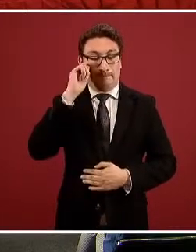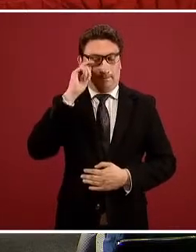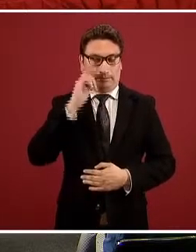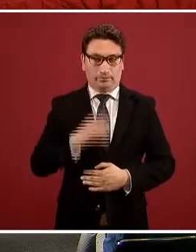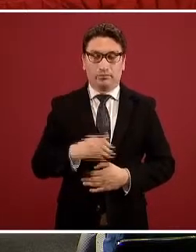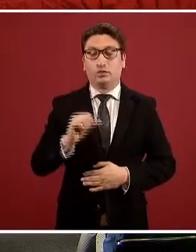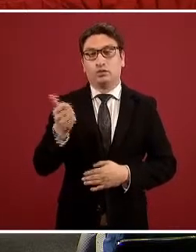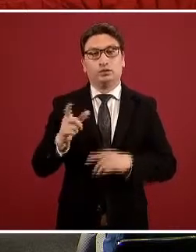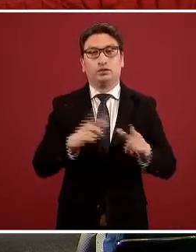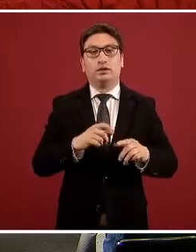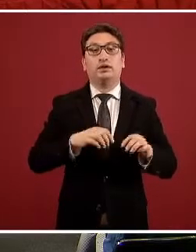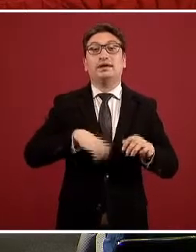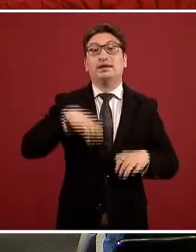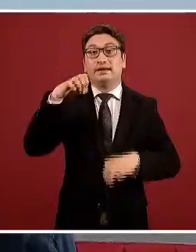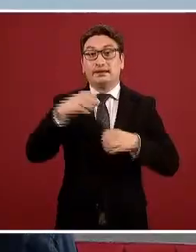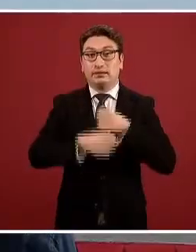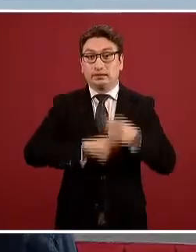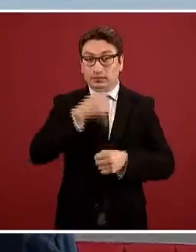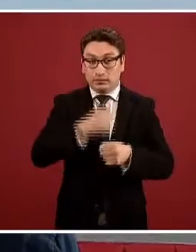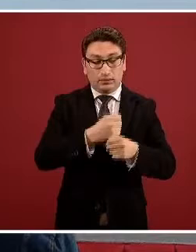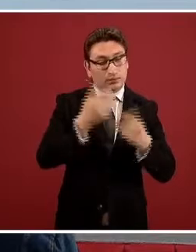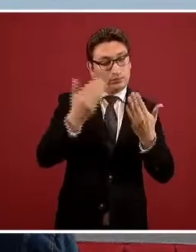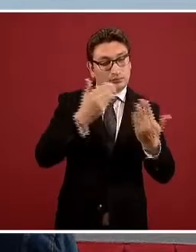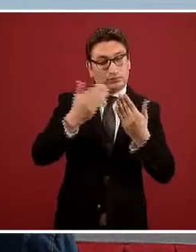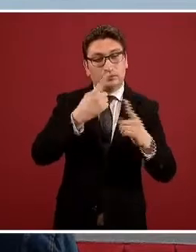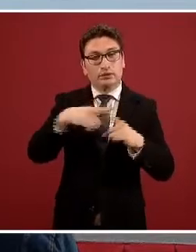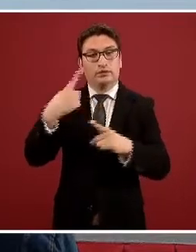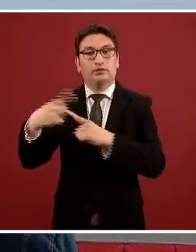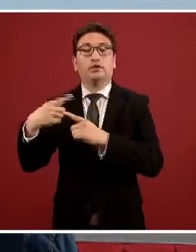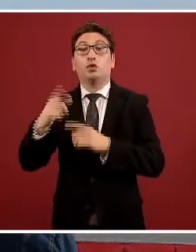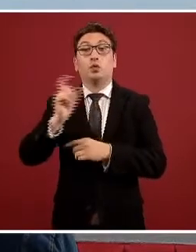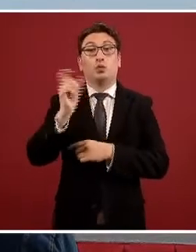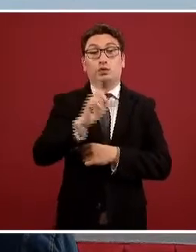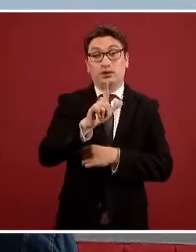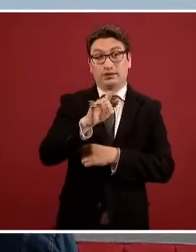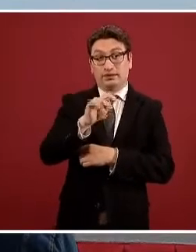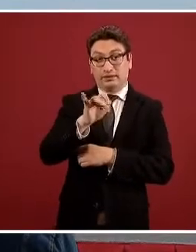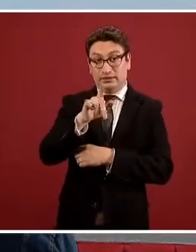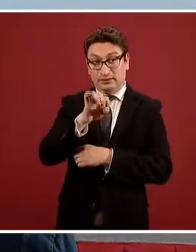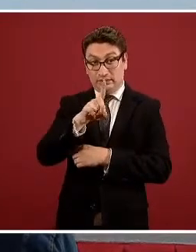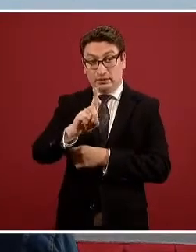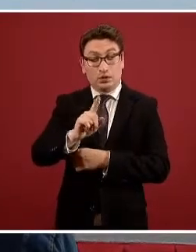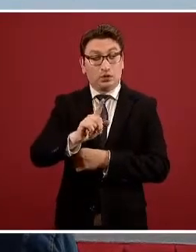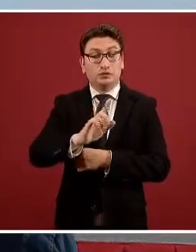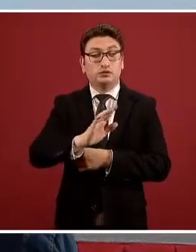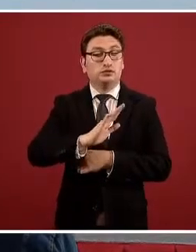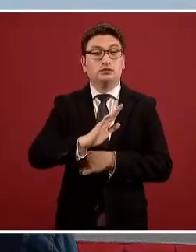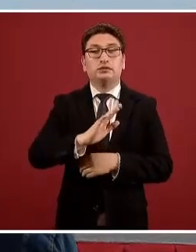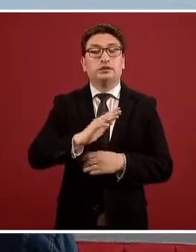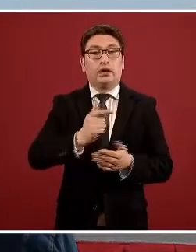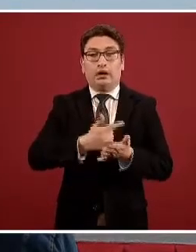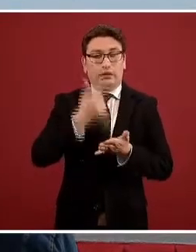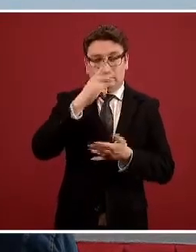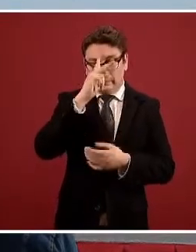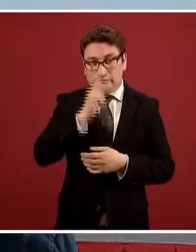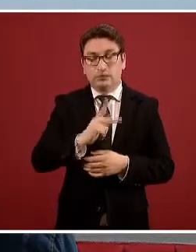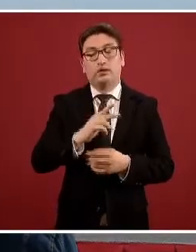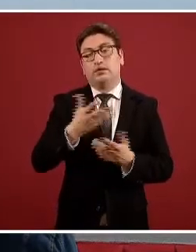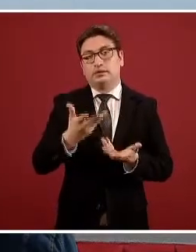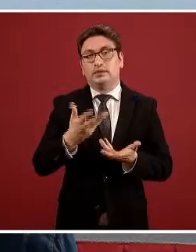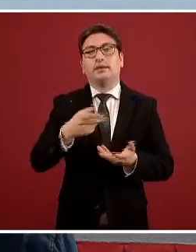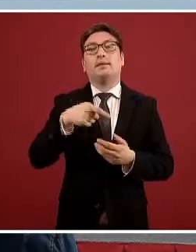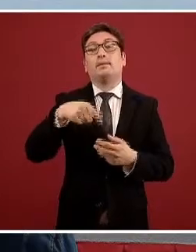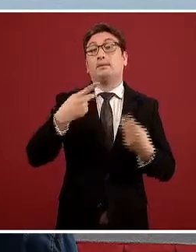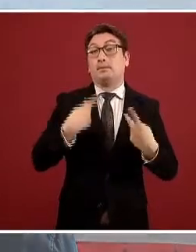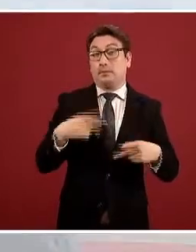edad, solamente para ilustrar la gran diferencia de letalidad y mostrar que a pesar de que el número